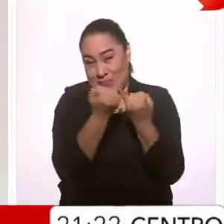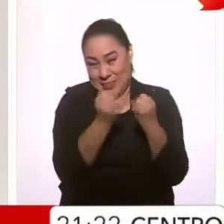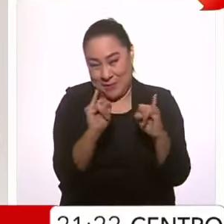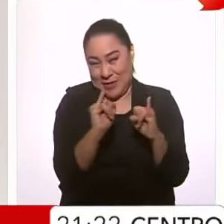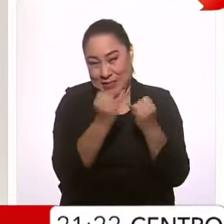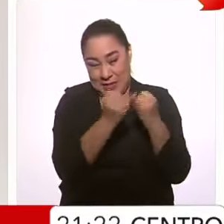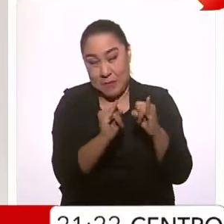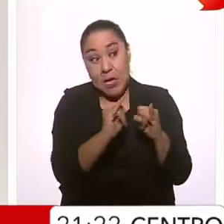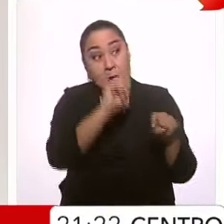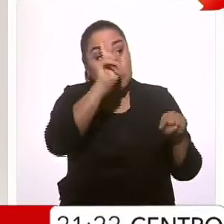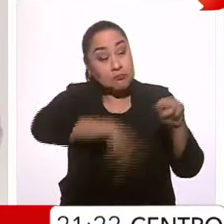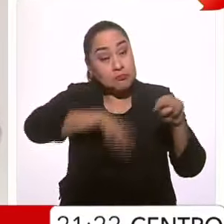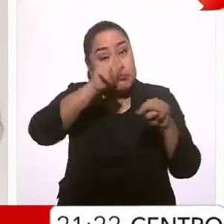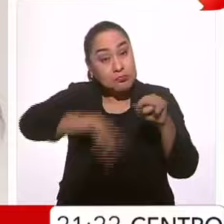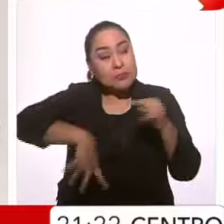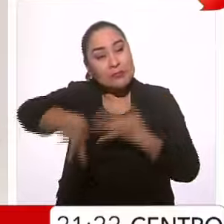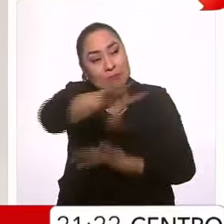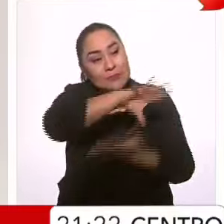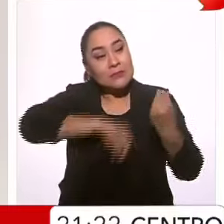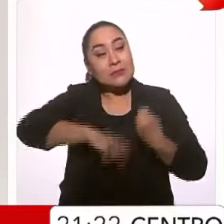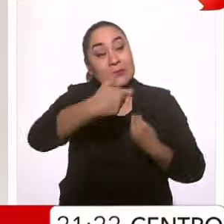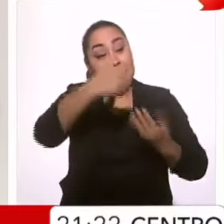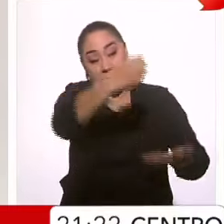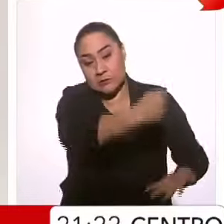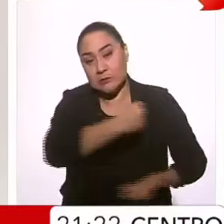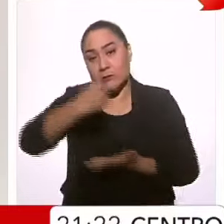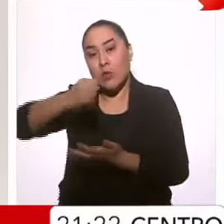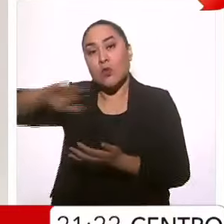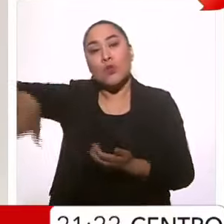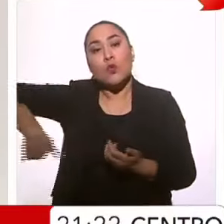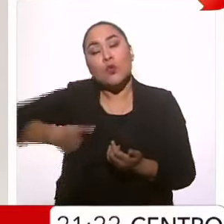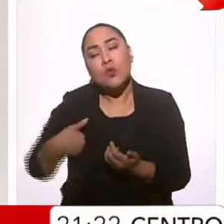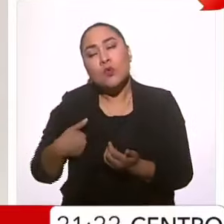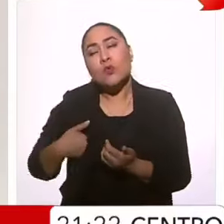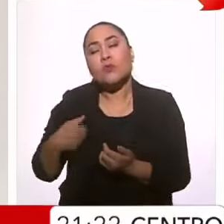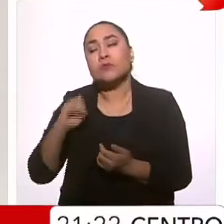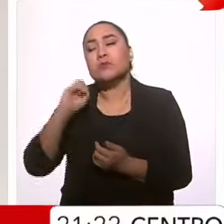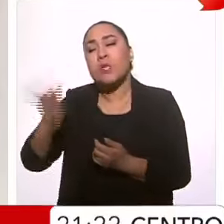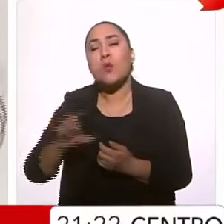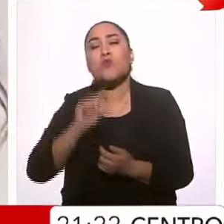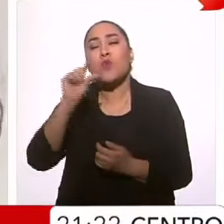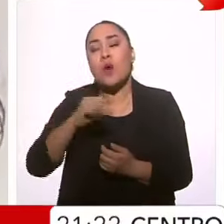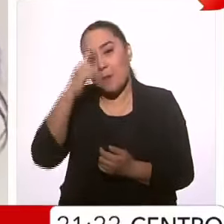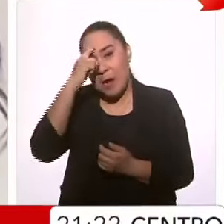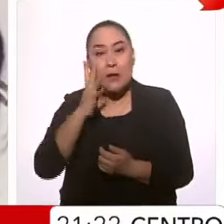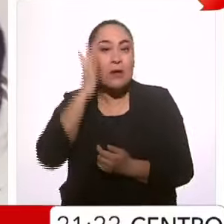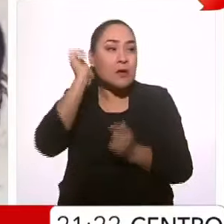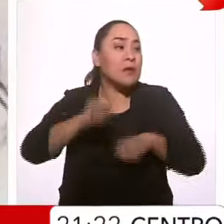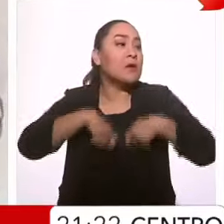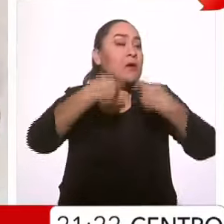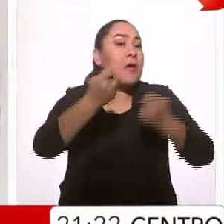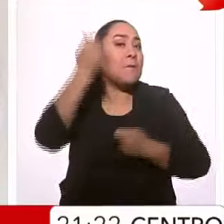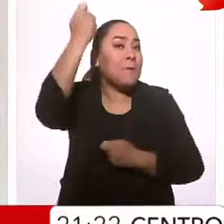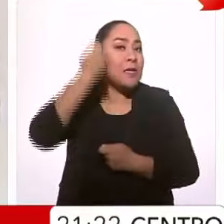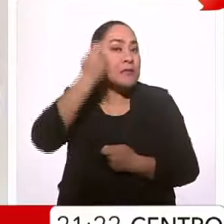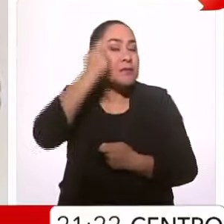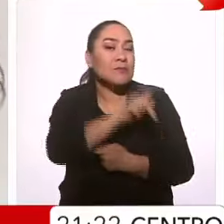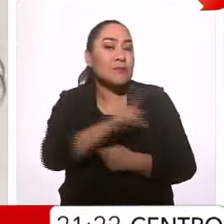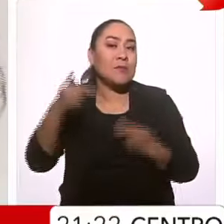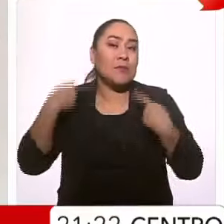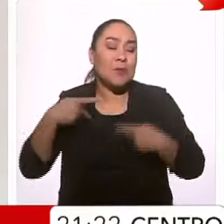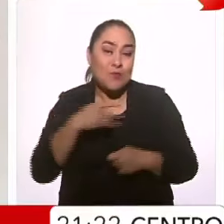ahí que tienen pensado en caso de que se prevé que la de pensiones pueda ser aprobada,